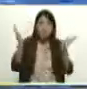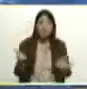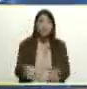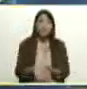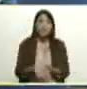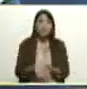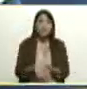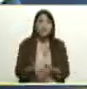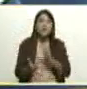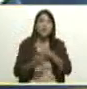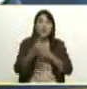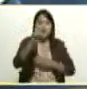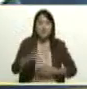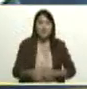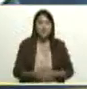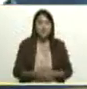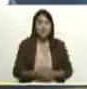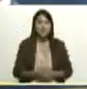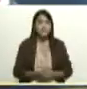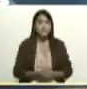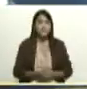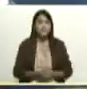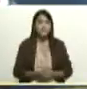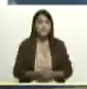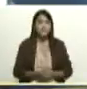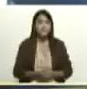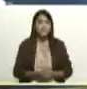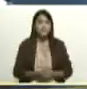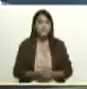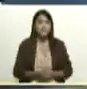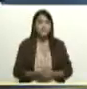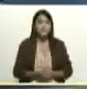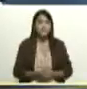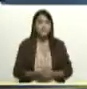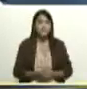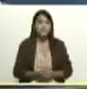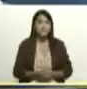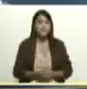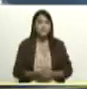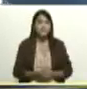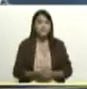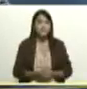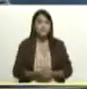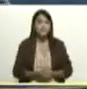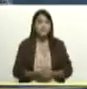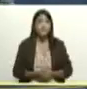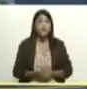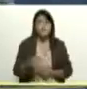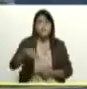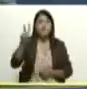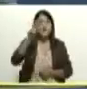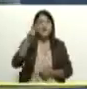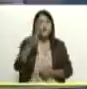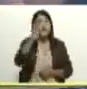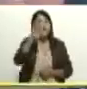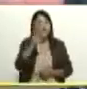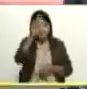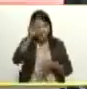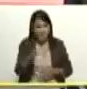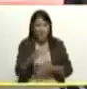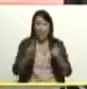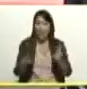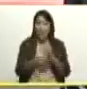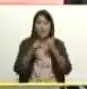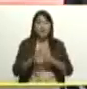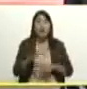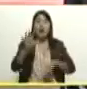monetaria, tecnológica, hoy por hoy, del planeta Tierra. Y Venezuela va para allá.